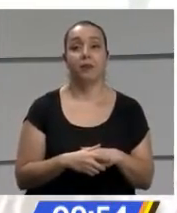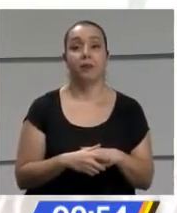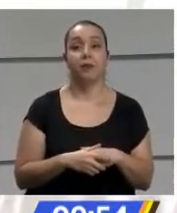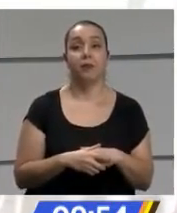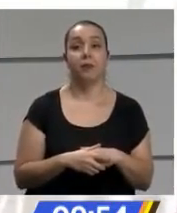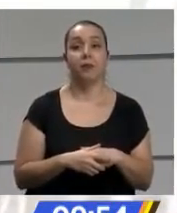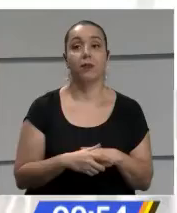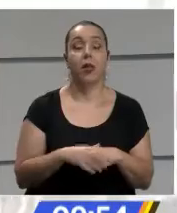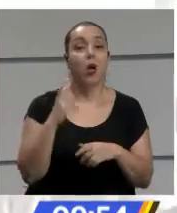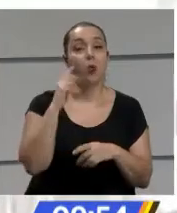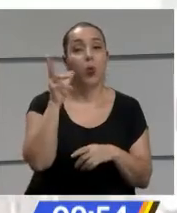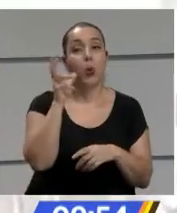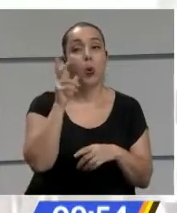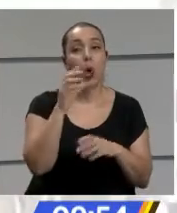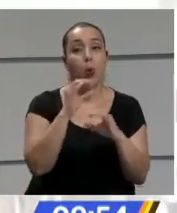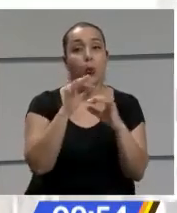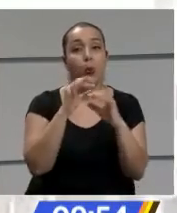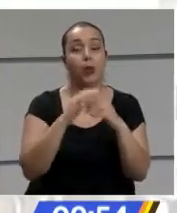ni con una